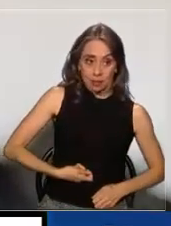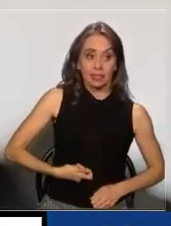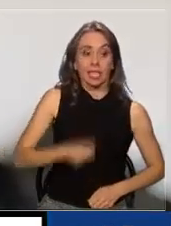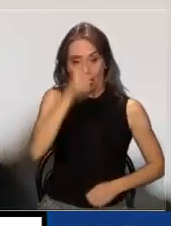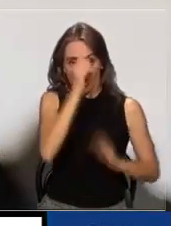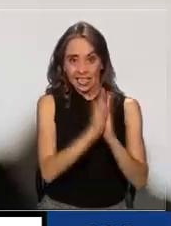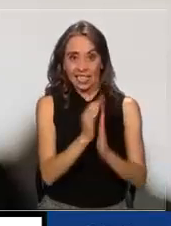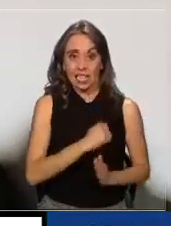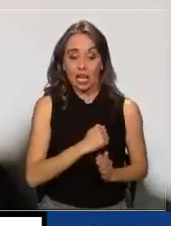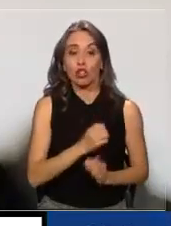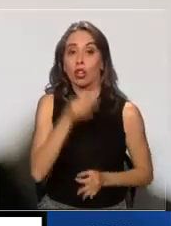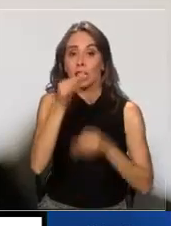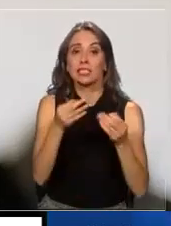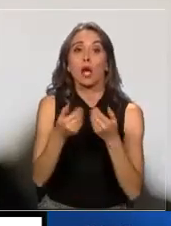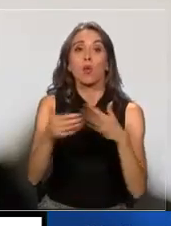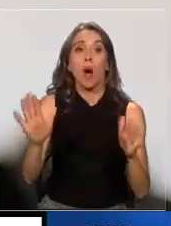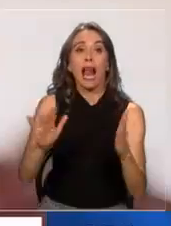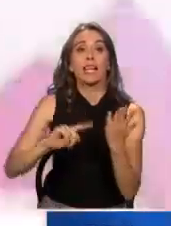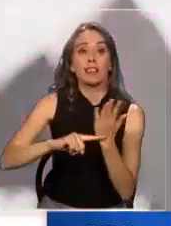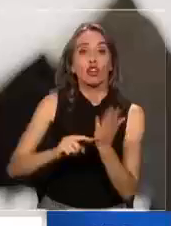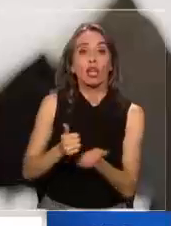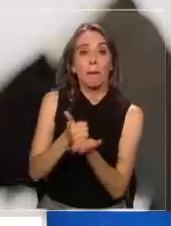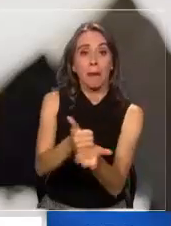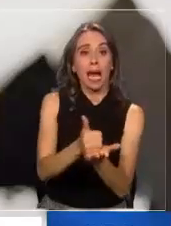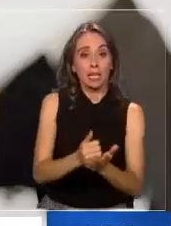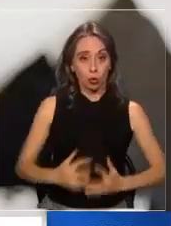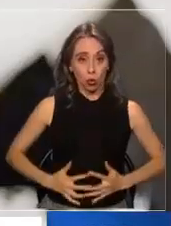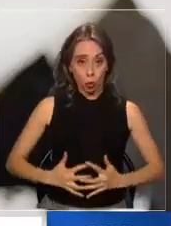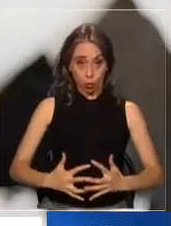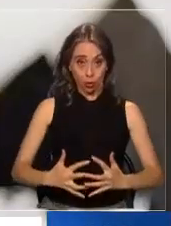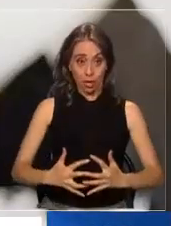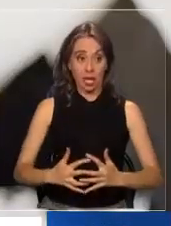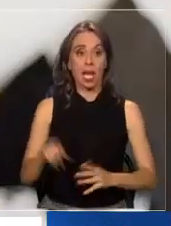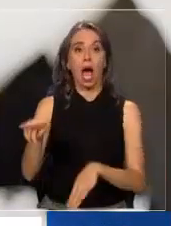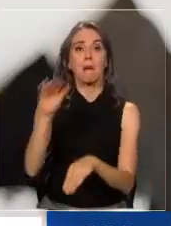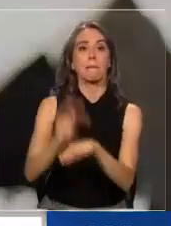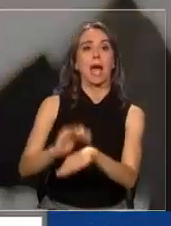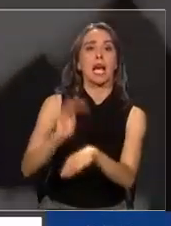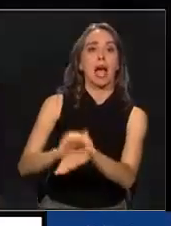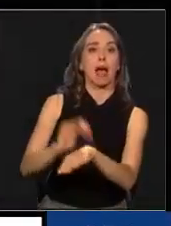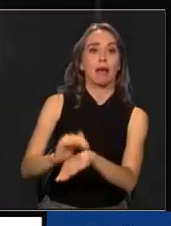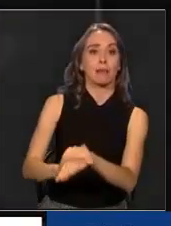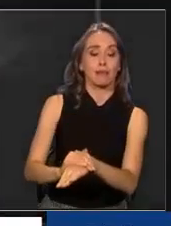general cualquier tecnología de reproducción asistida es de alguna manera pecaminosa.